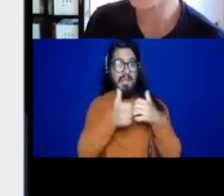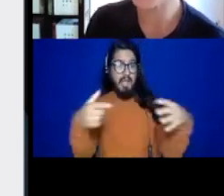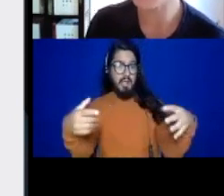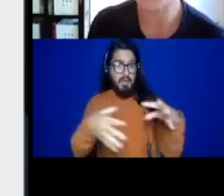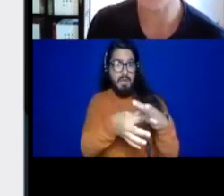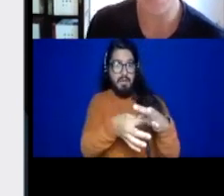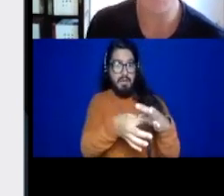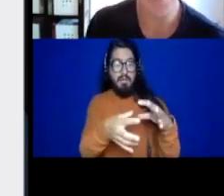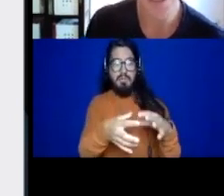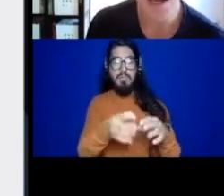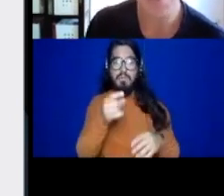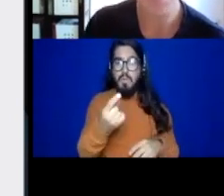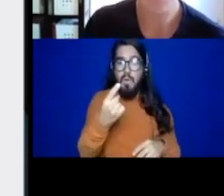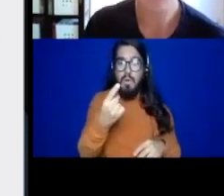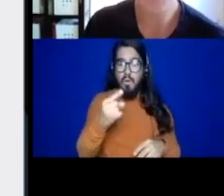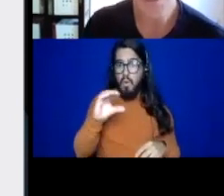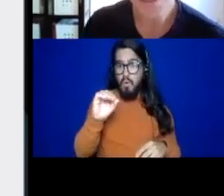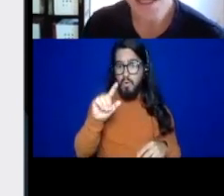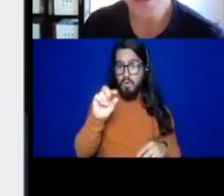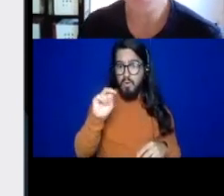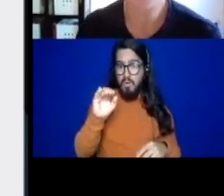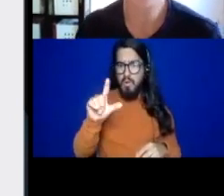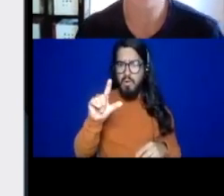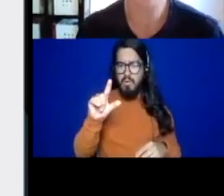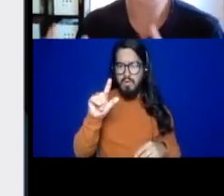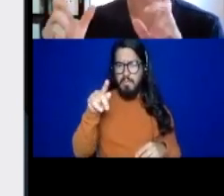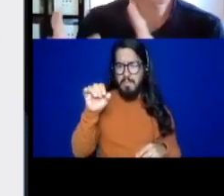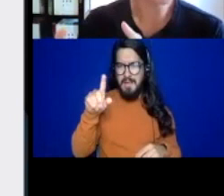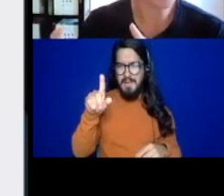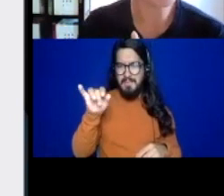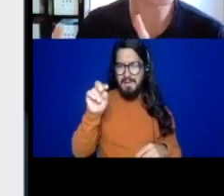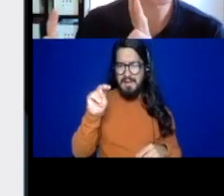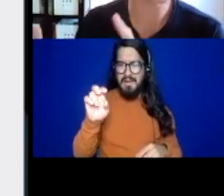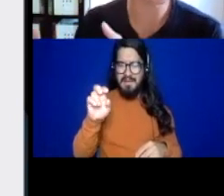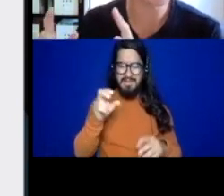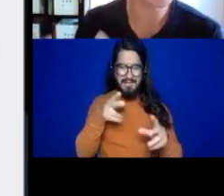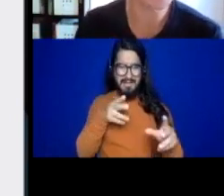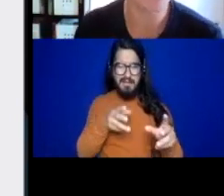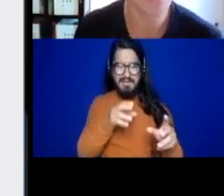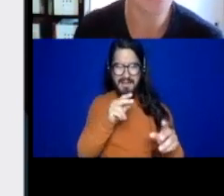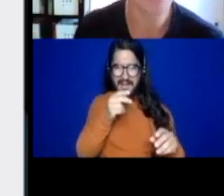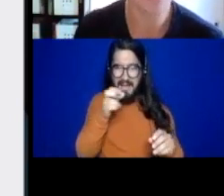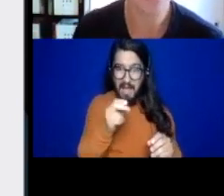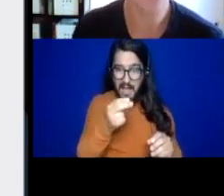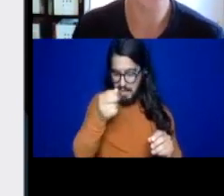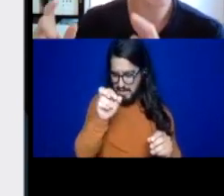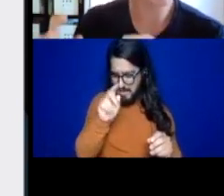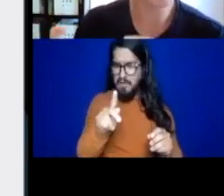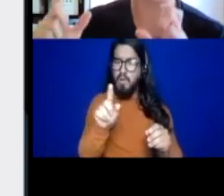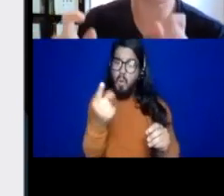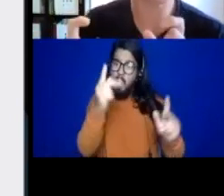como esas cosas suceden como el hack del Colonial Pipeline, la contraseña de alguien